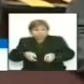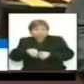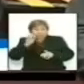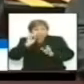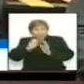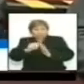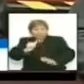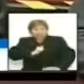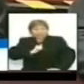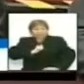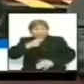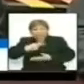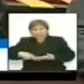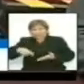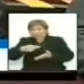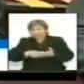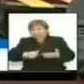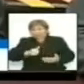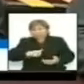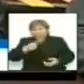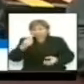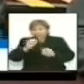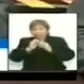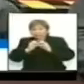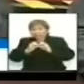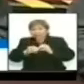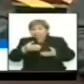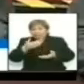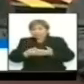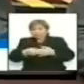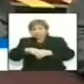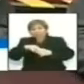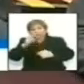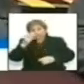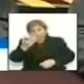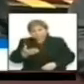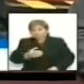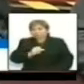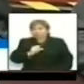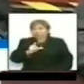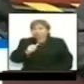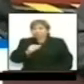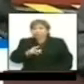una autocrítica y debe ir este tema a una solución, renuncie usted, señor del Solar.